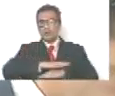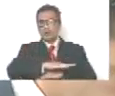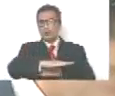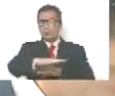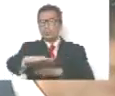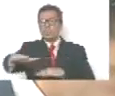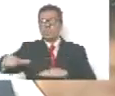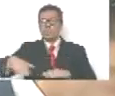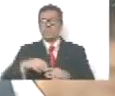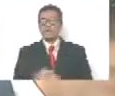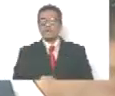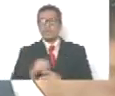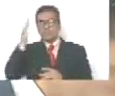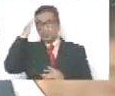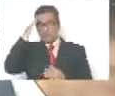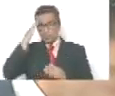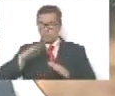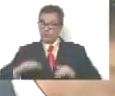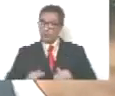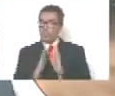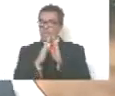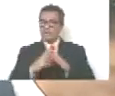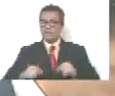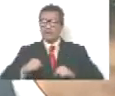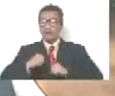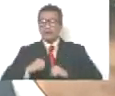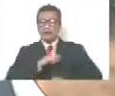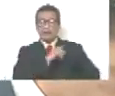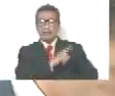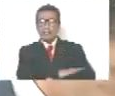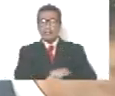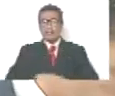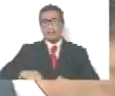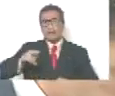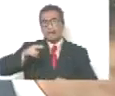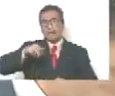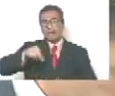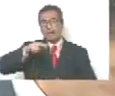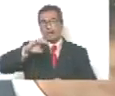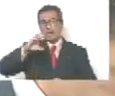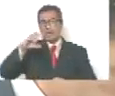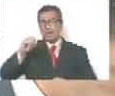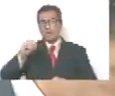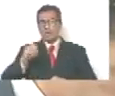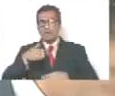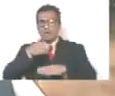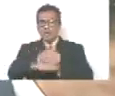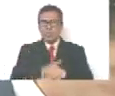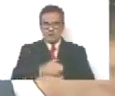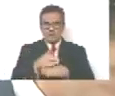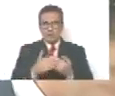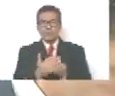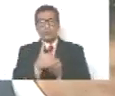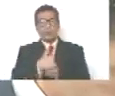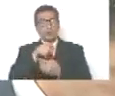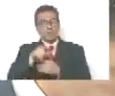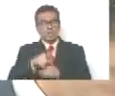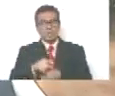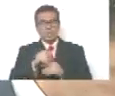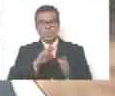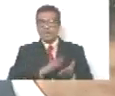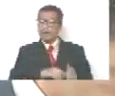Supo enfrentar la terrible dictadura de Pérez Jiménez en la lucha clandestina. Fue enviado al exilio durante más de